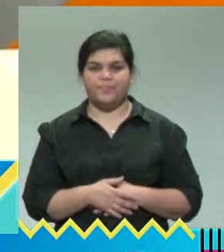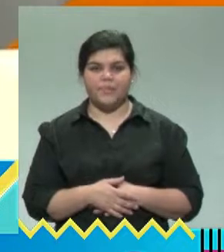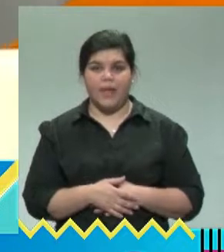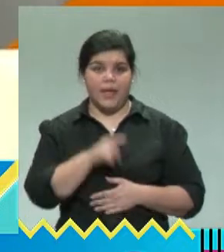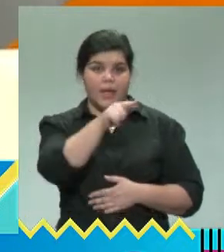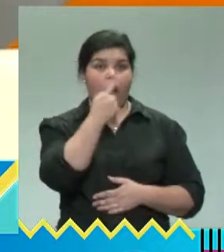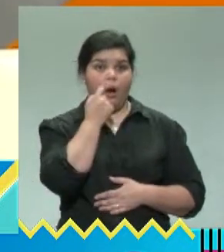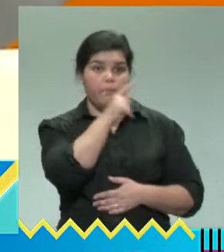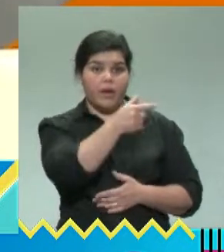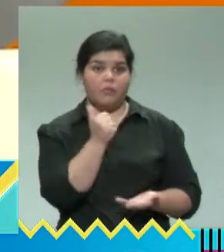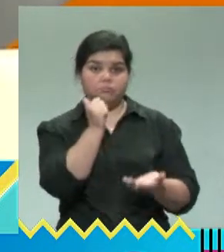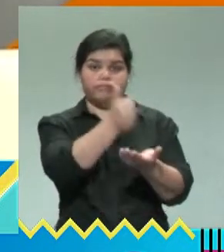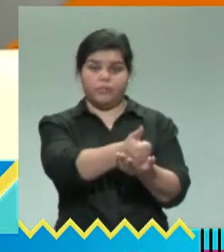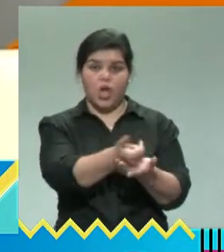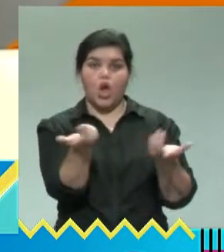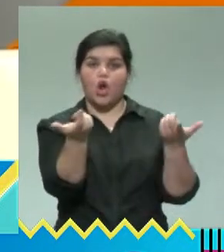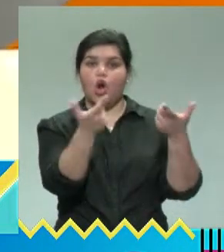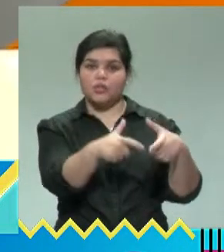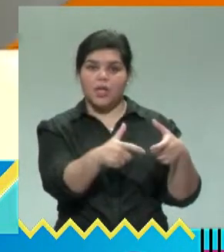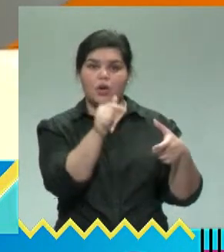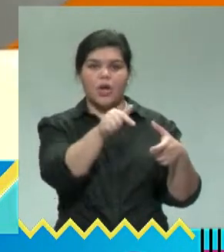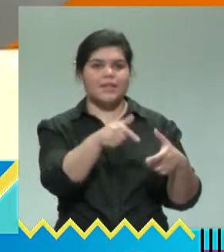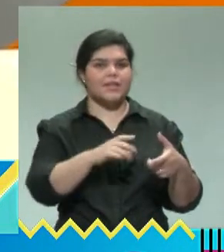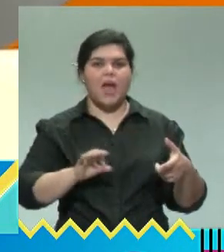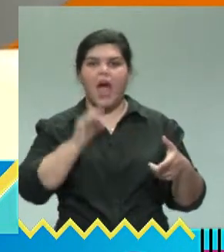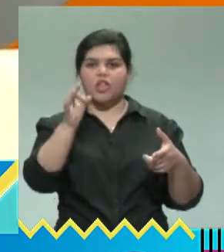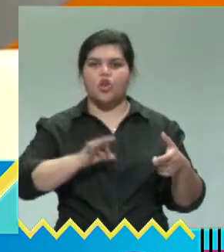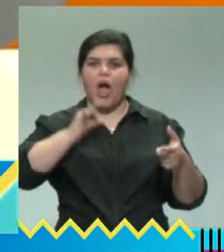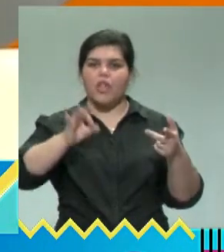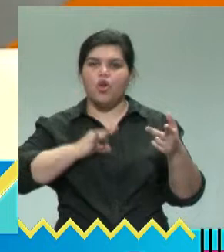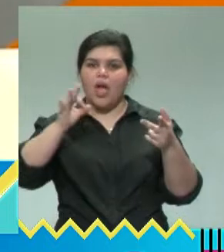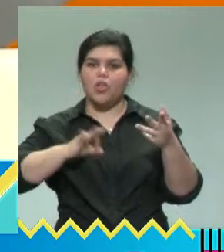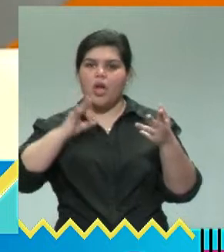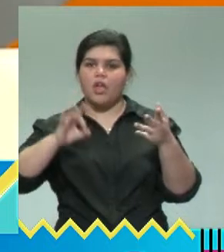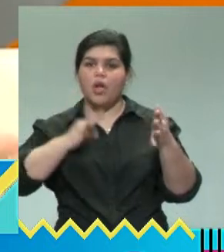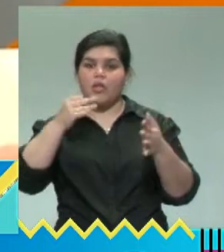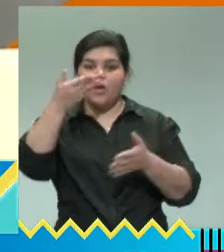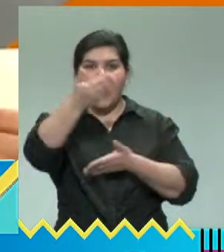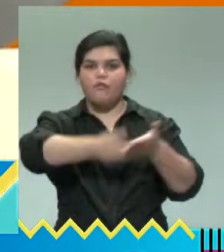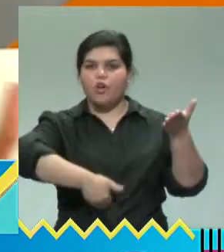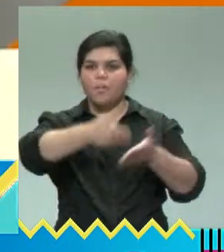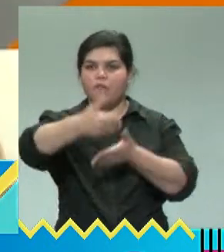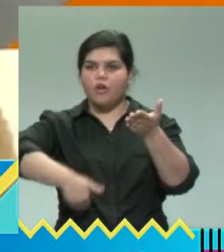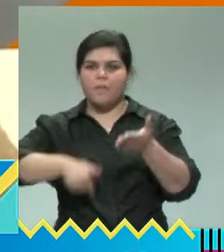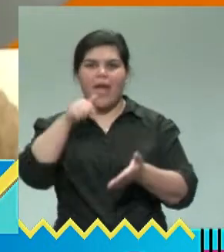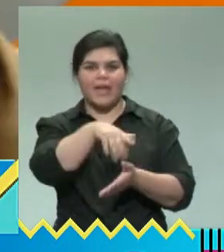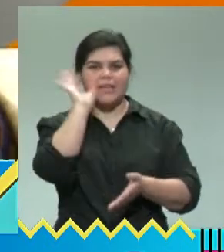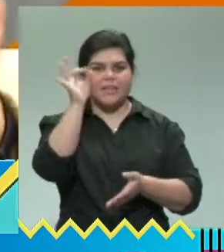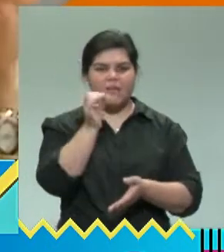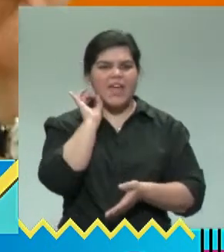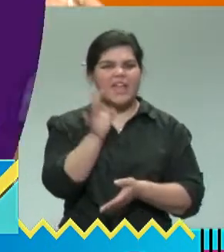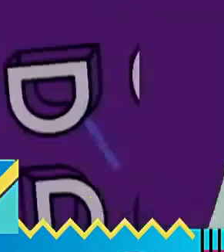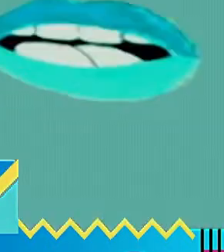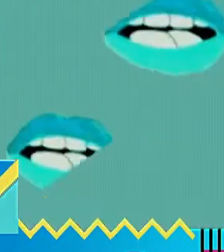Sergio hace un informe anual del estado. Ahí se puede ver cuál es la crítica, qué es lo que